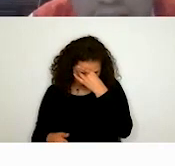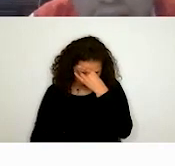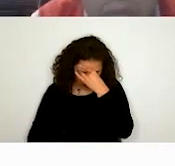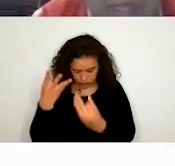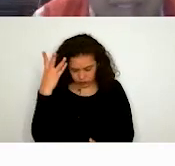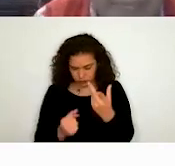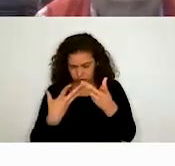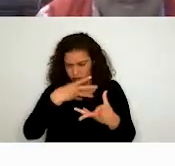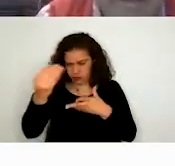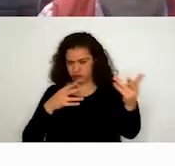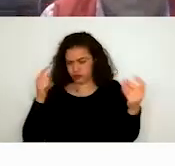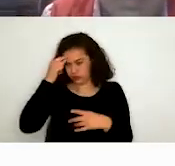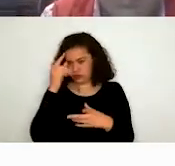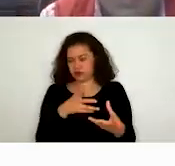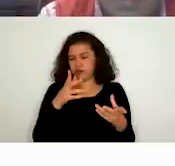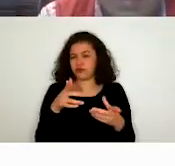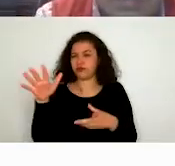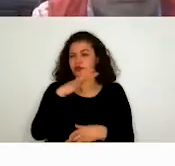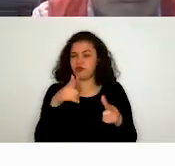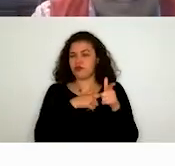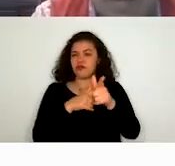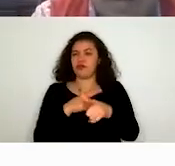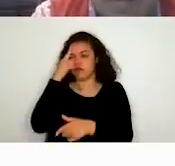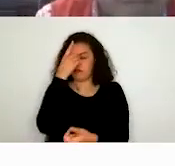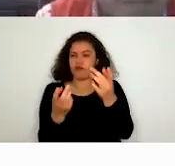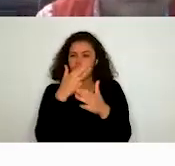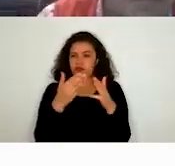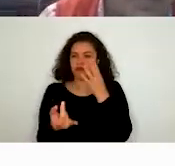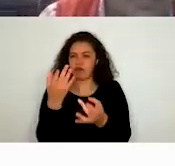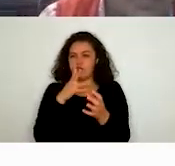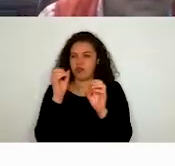áreas contiguas por presencia de materiales inflamables o explosivos.